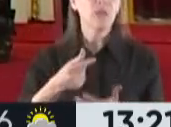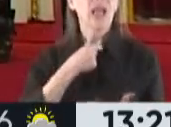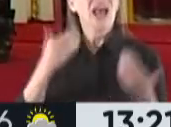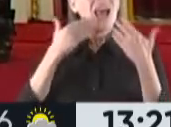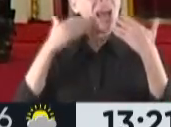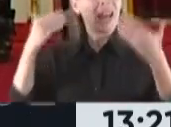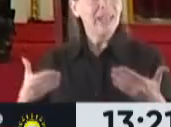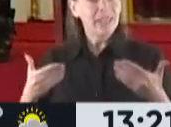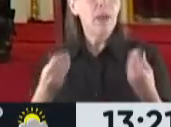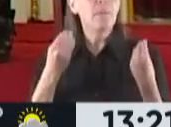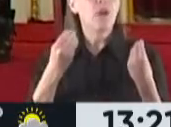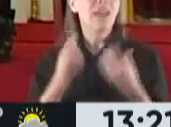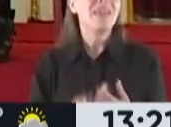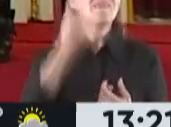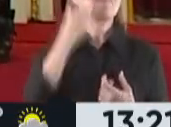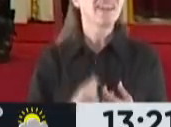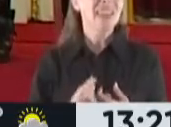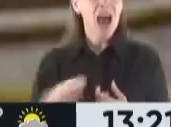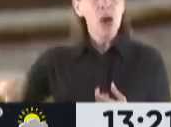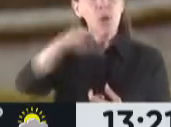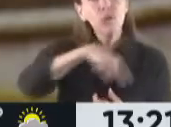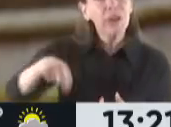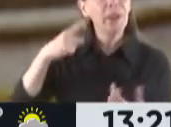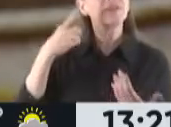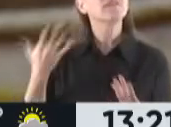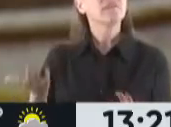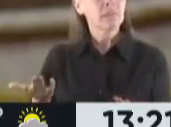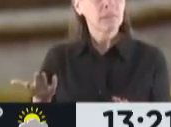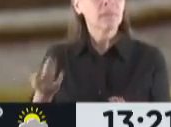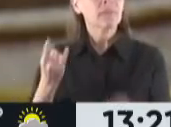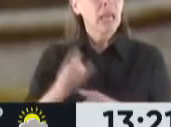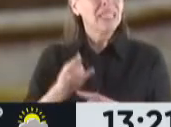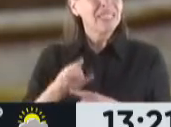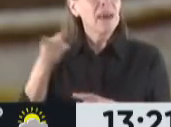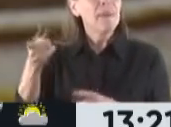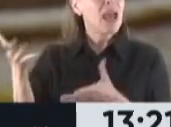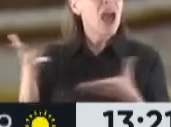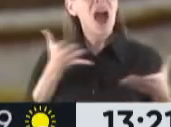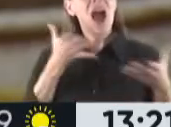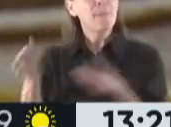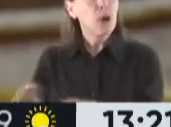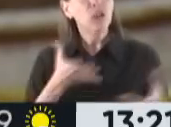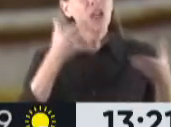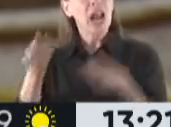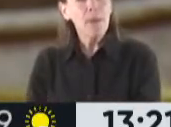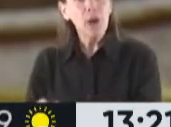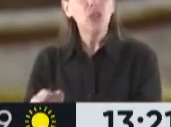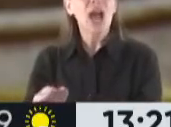que desde el principio ustedes han expresado su apoyo inquebrantable a